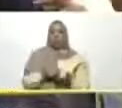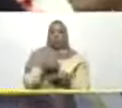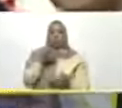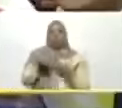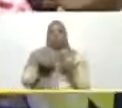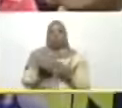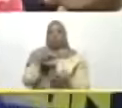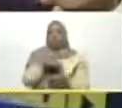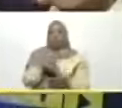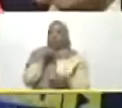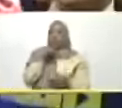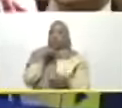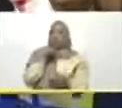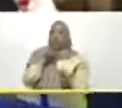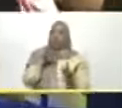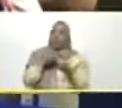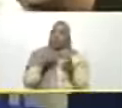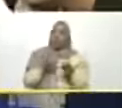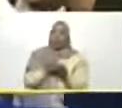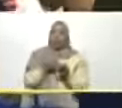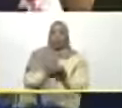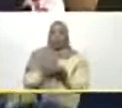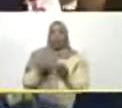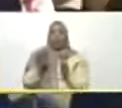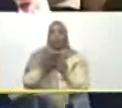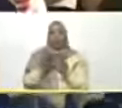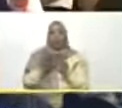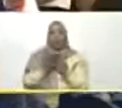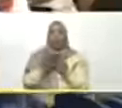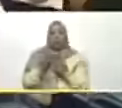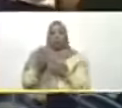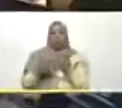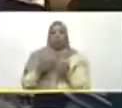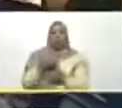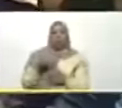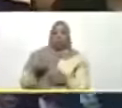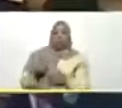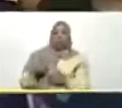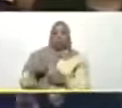territorio nacional en todos los liceos y en las escuelas técnicas